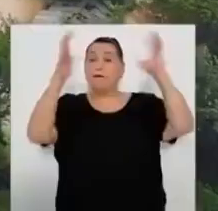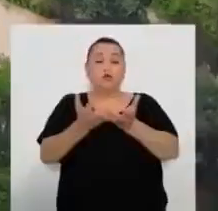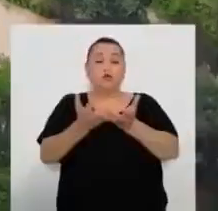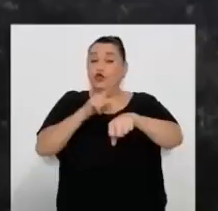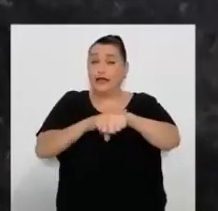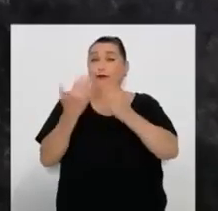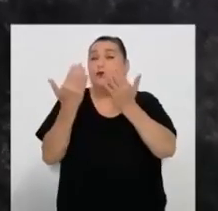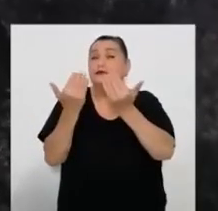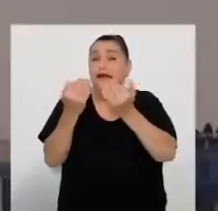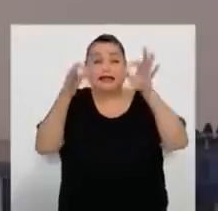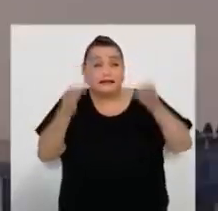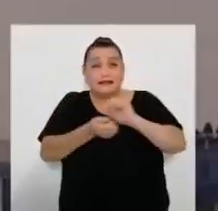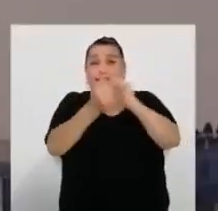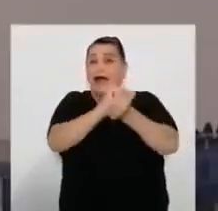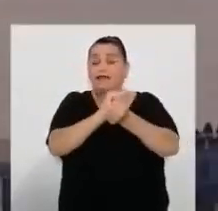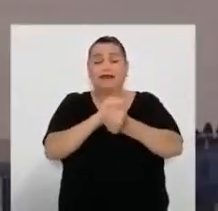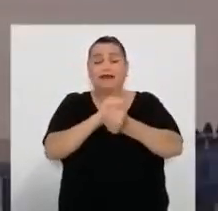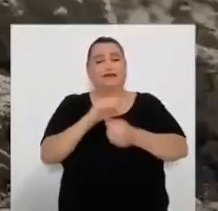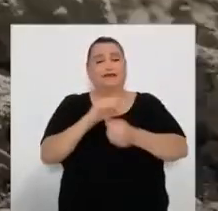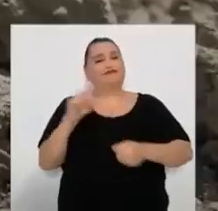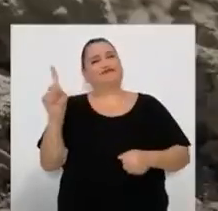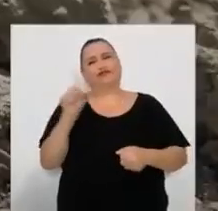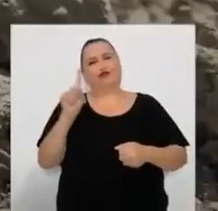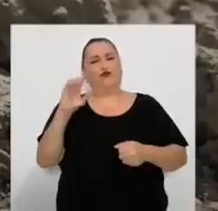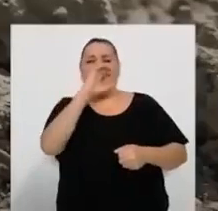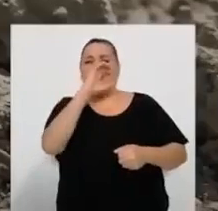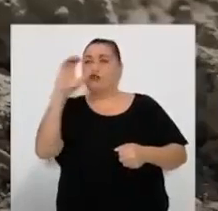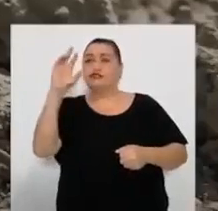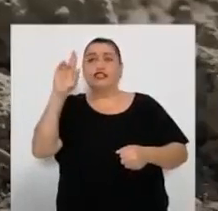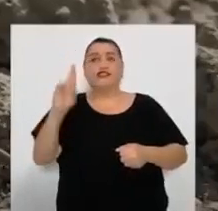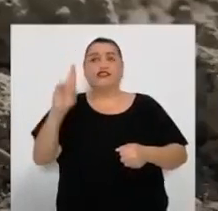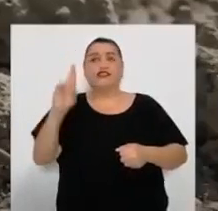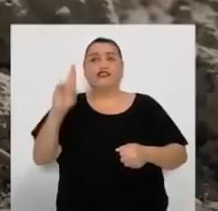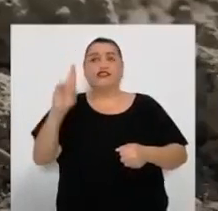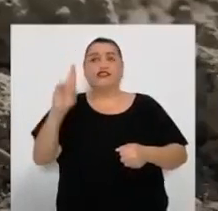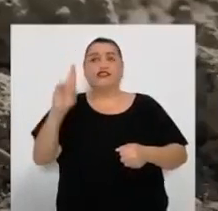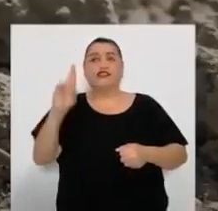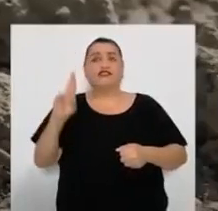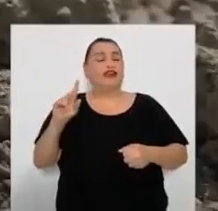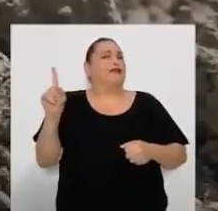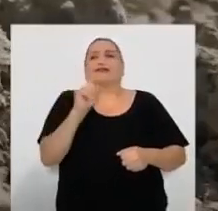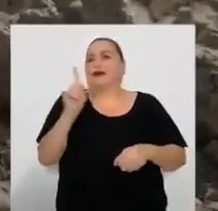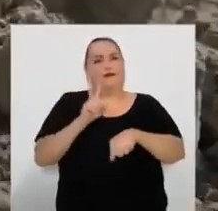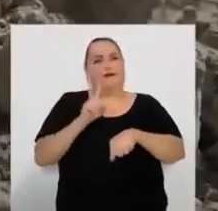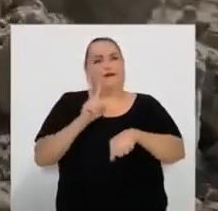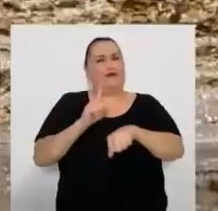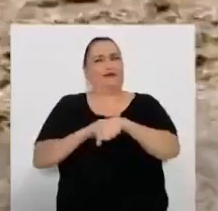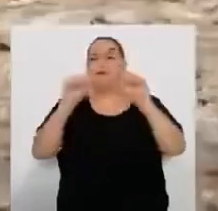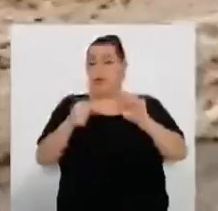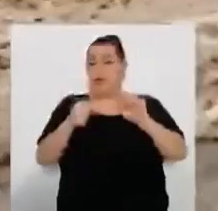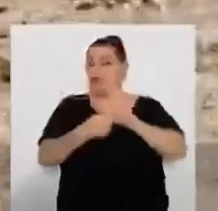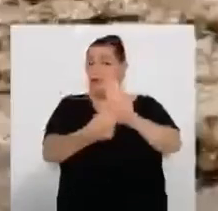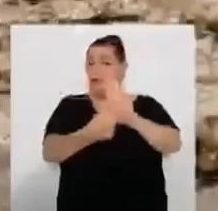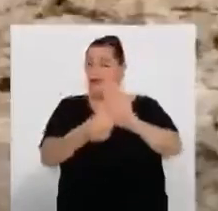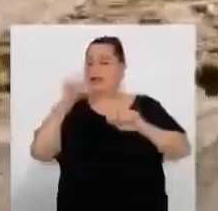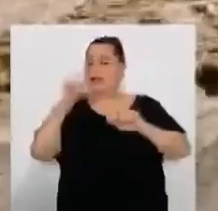El mundo no tiene tiempo para esperar que decidamos cambiar. Costa Rica no es la excepción. Y como referentes,